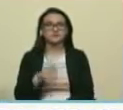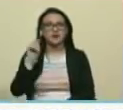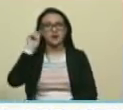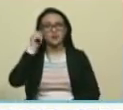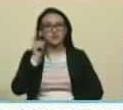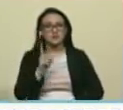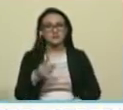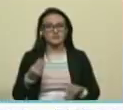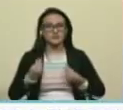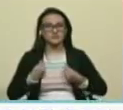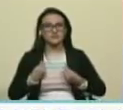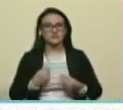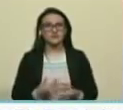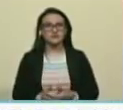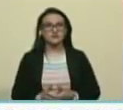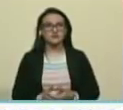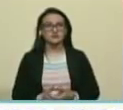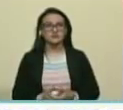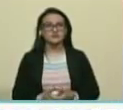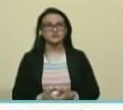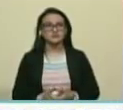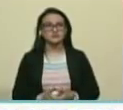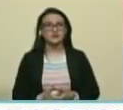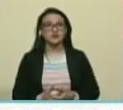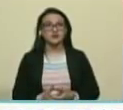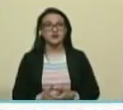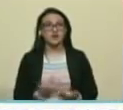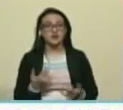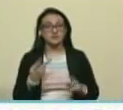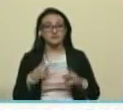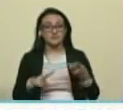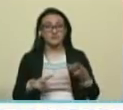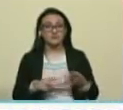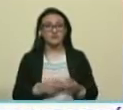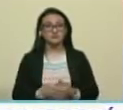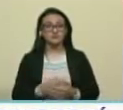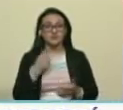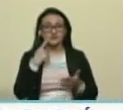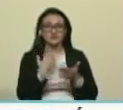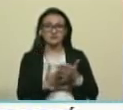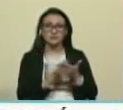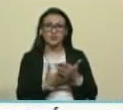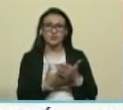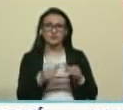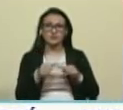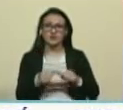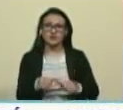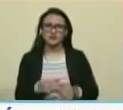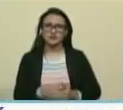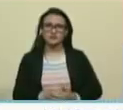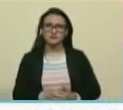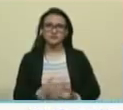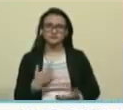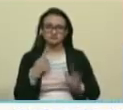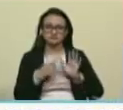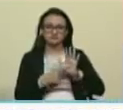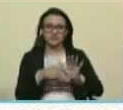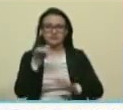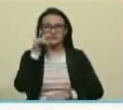vivir. Ahora, claro, intentan sembrar un falso positivo, pero el testimonio queda. Yo quiero mostrar un video que